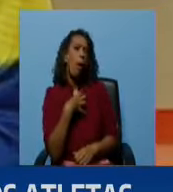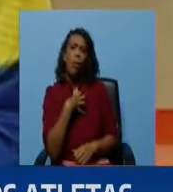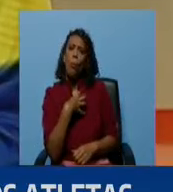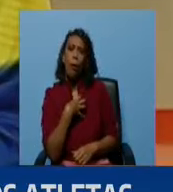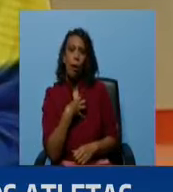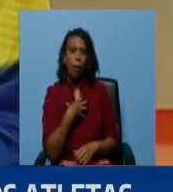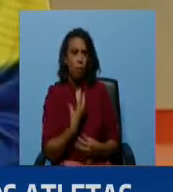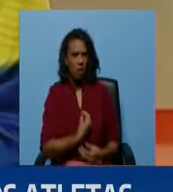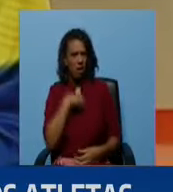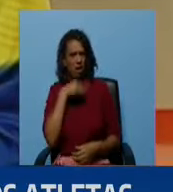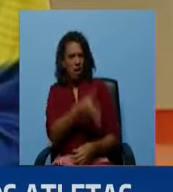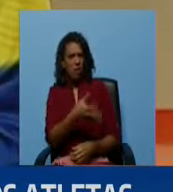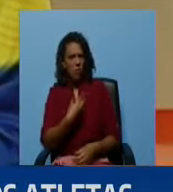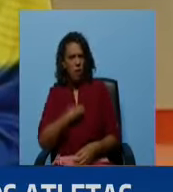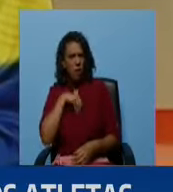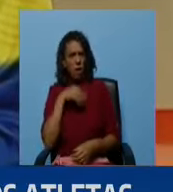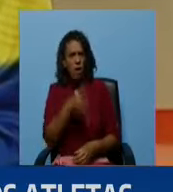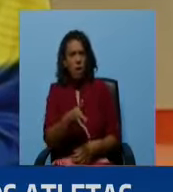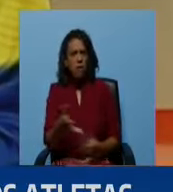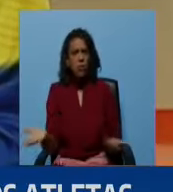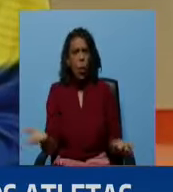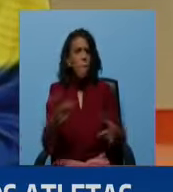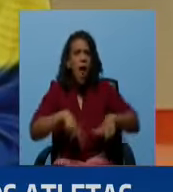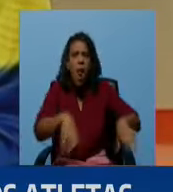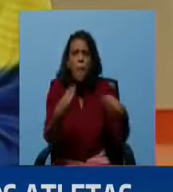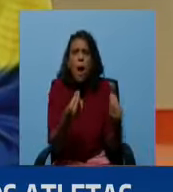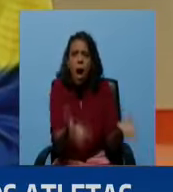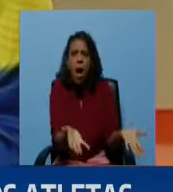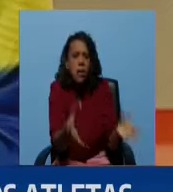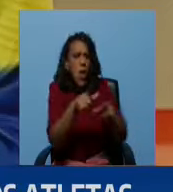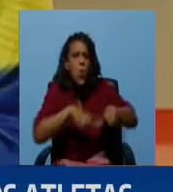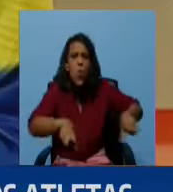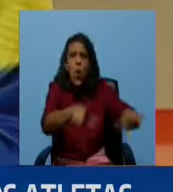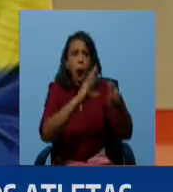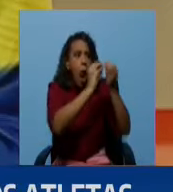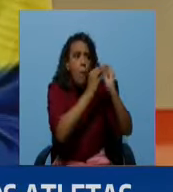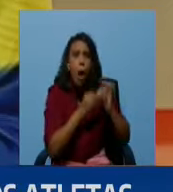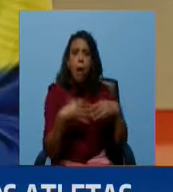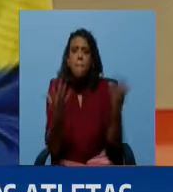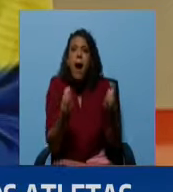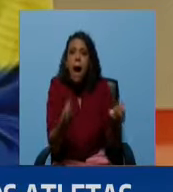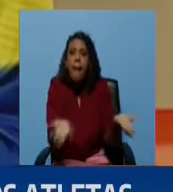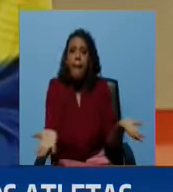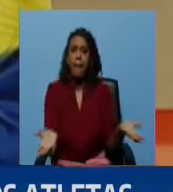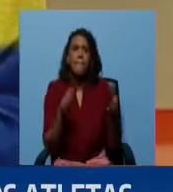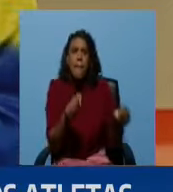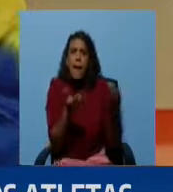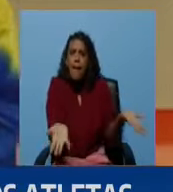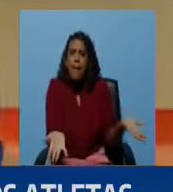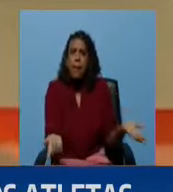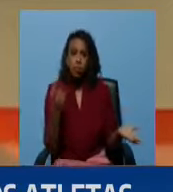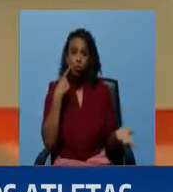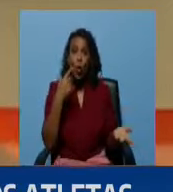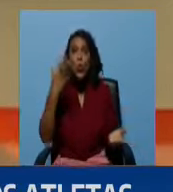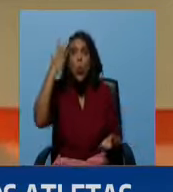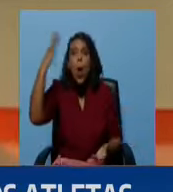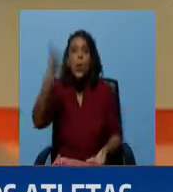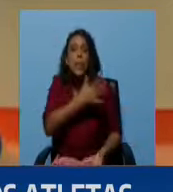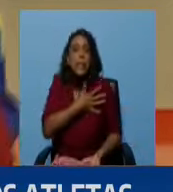¿Qué es eso? ¿Para qué son las instalaciones deportivas que vamos recuperando, Arnaldo? Yo sueño el